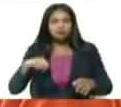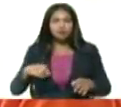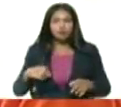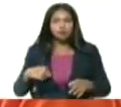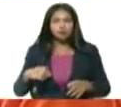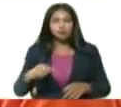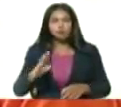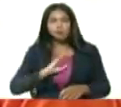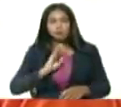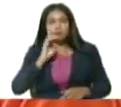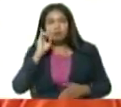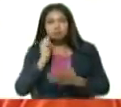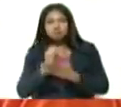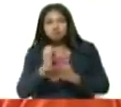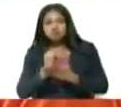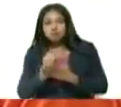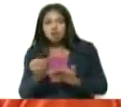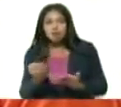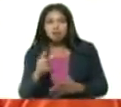las pruebas.